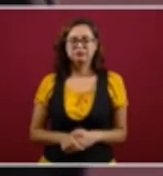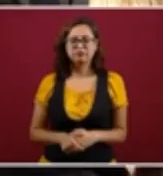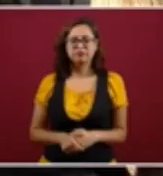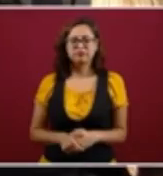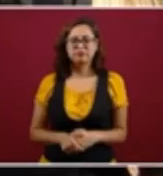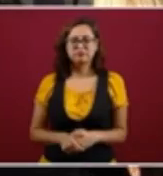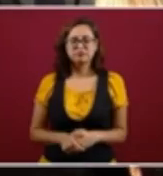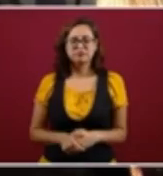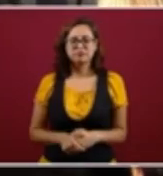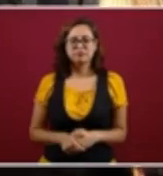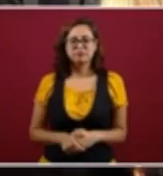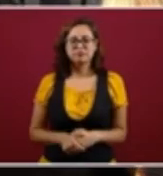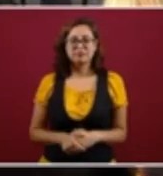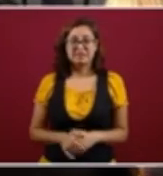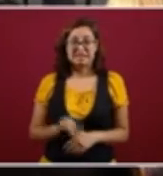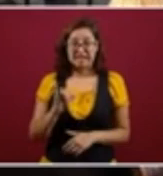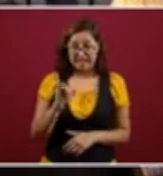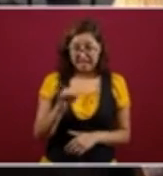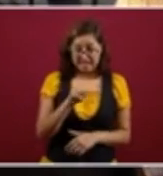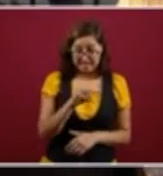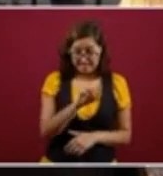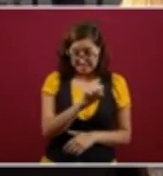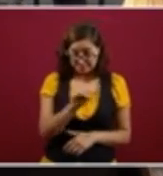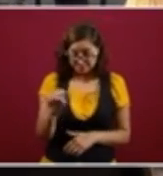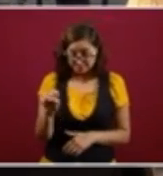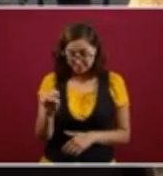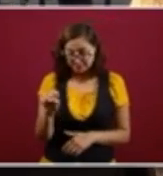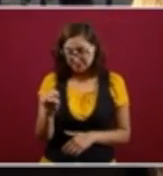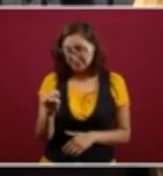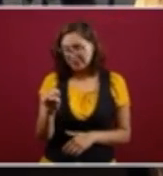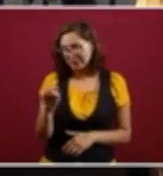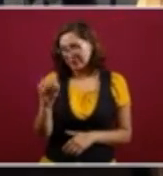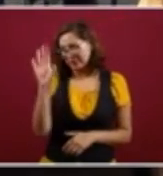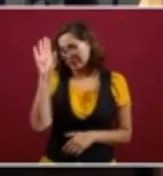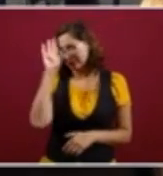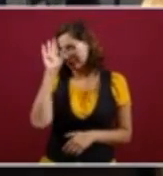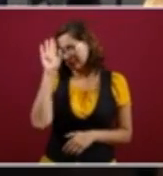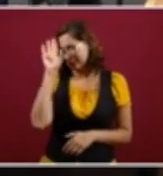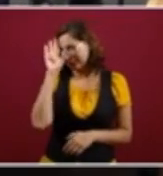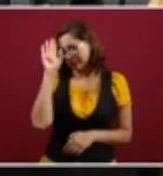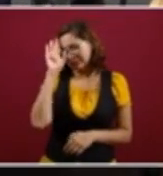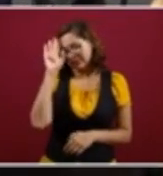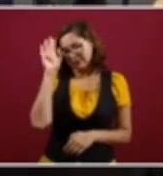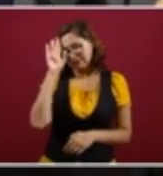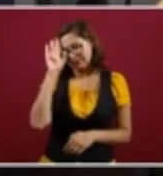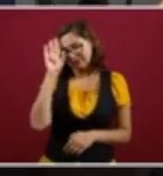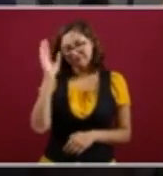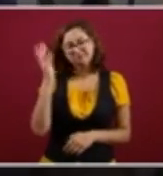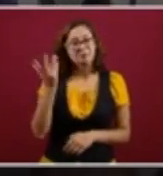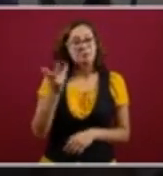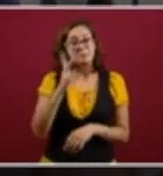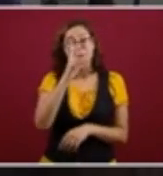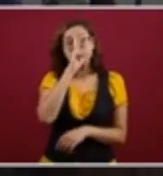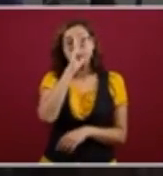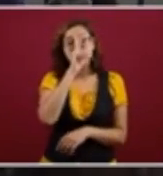El seguro, sobre todo lo que tiene que ver con